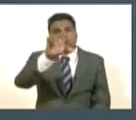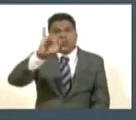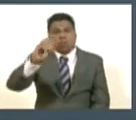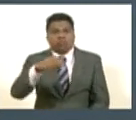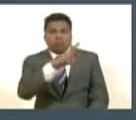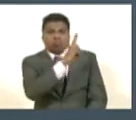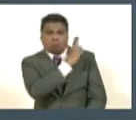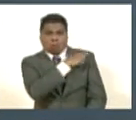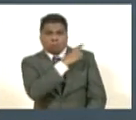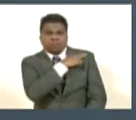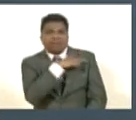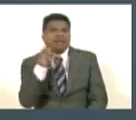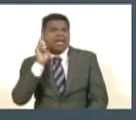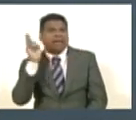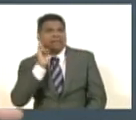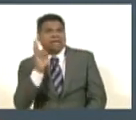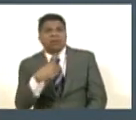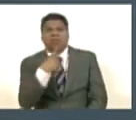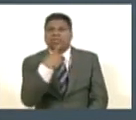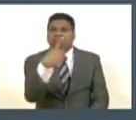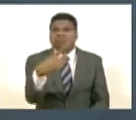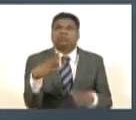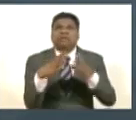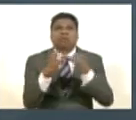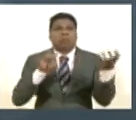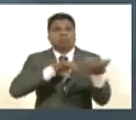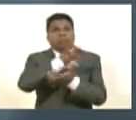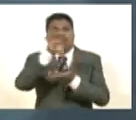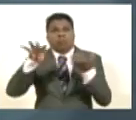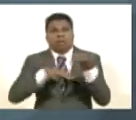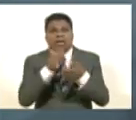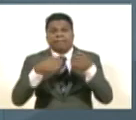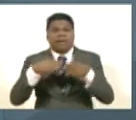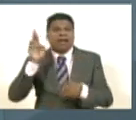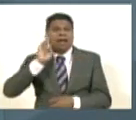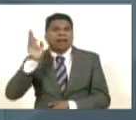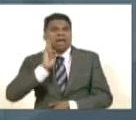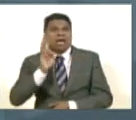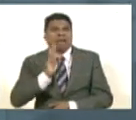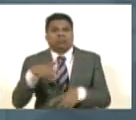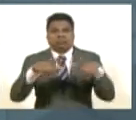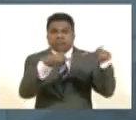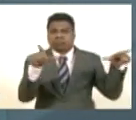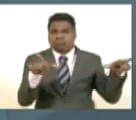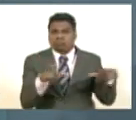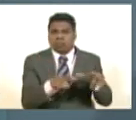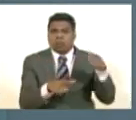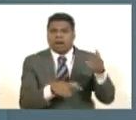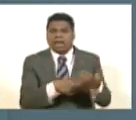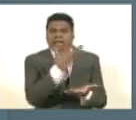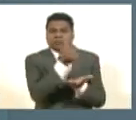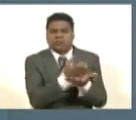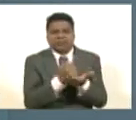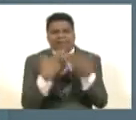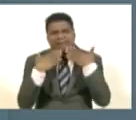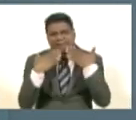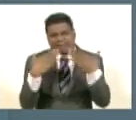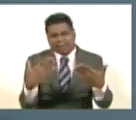estado Anzoátegui, la denuncia entonces, actos vandálicos, la sede de esta emisora ubicada en Anzoátegui.